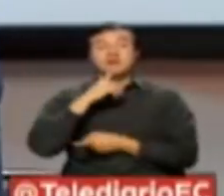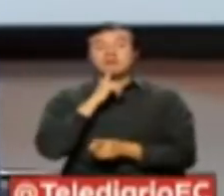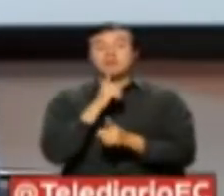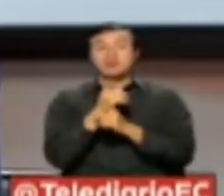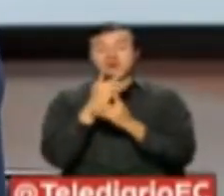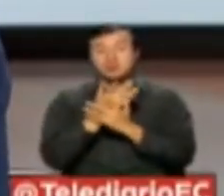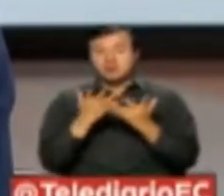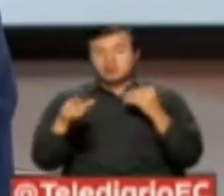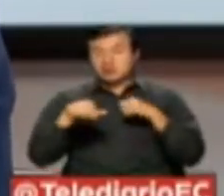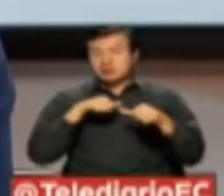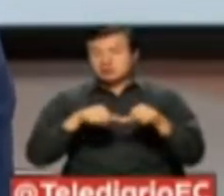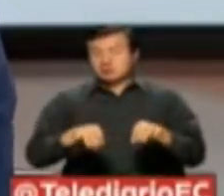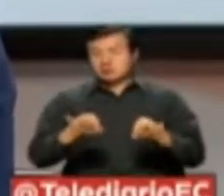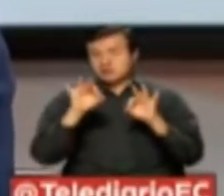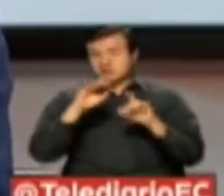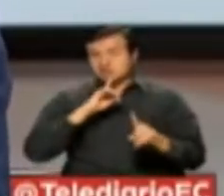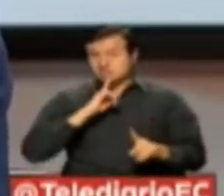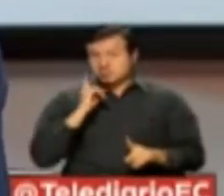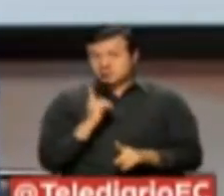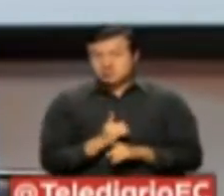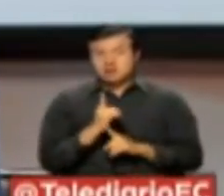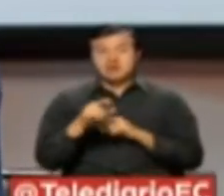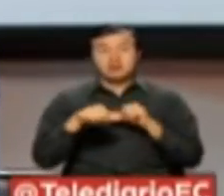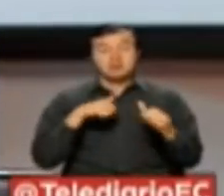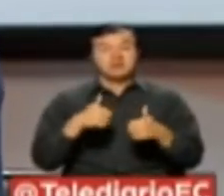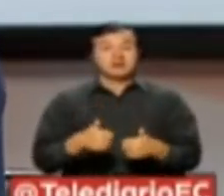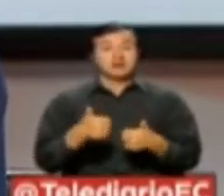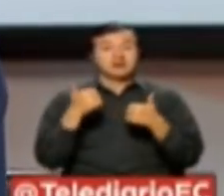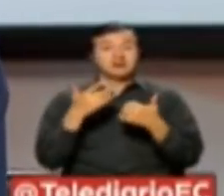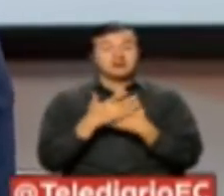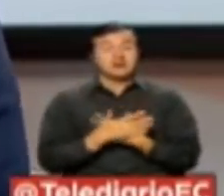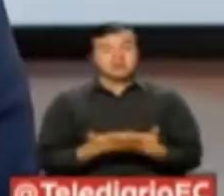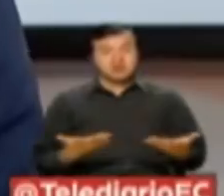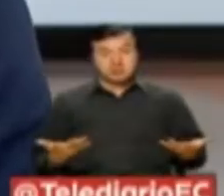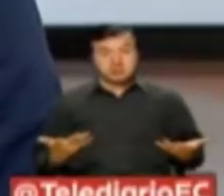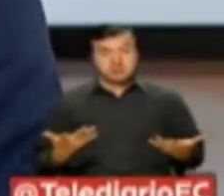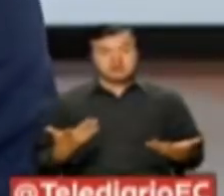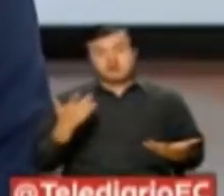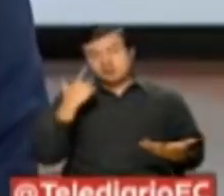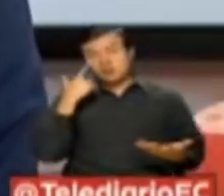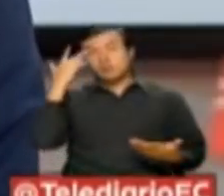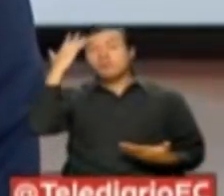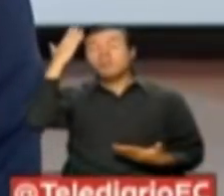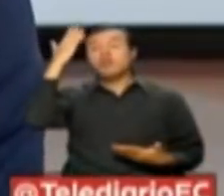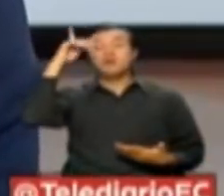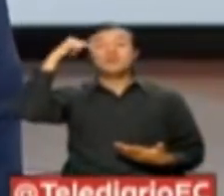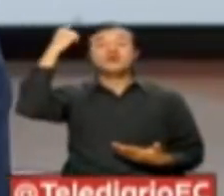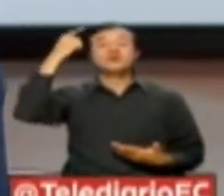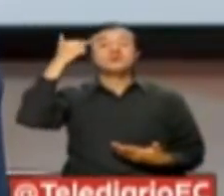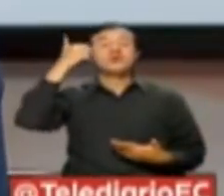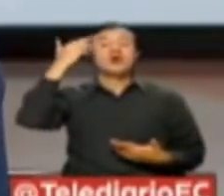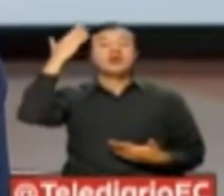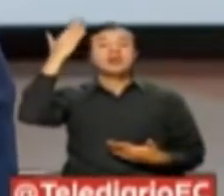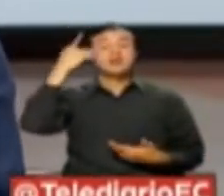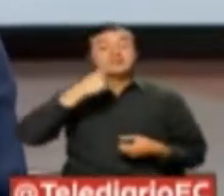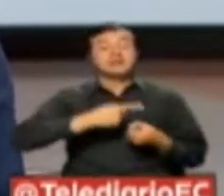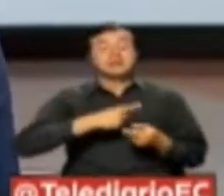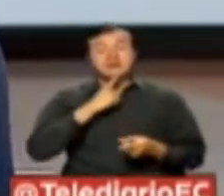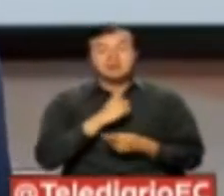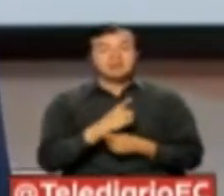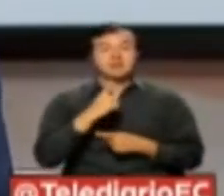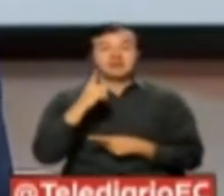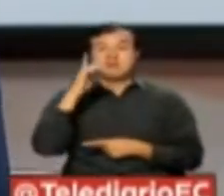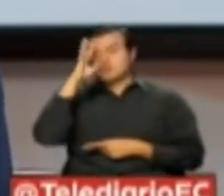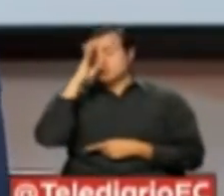administrador un buen administrador la posición política del próximo alcalde de quito debe ser de